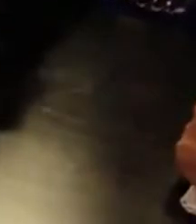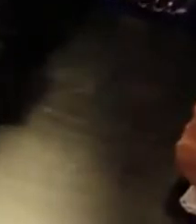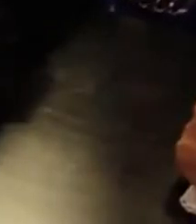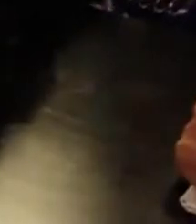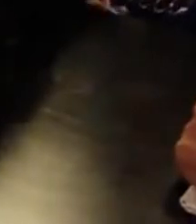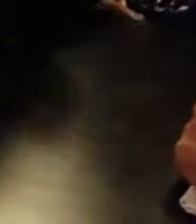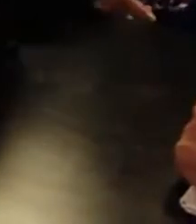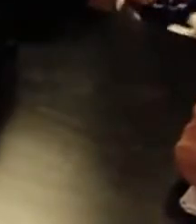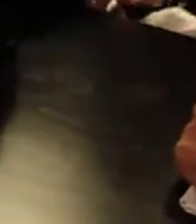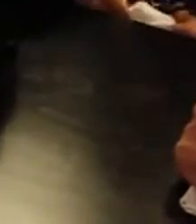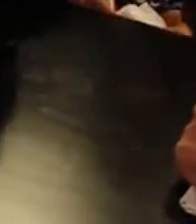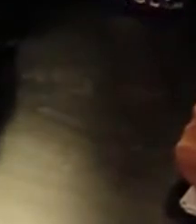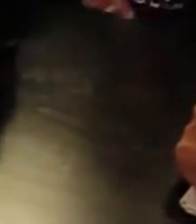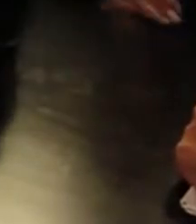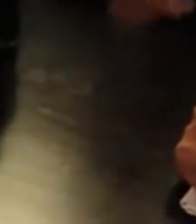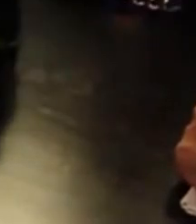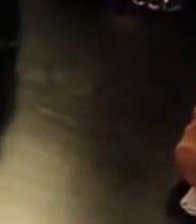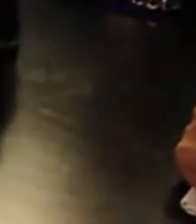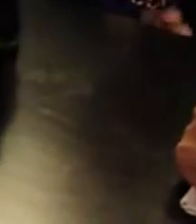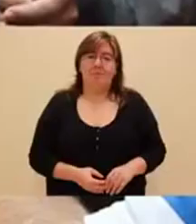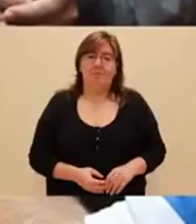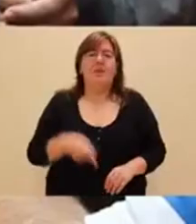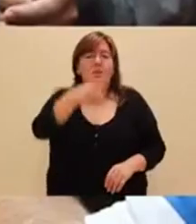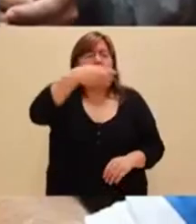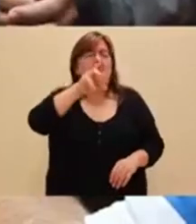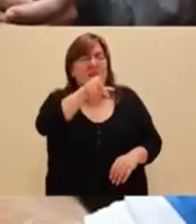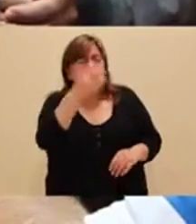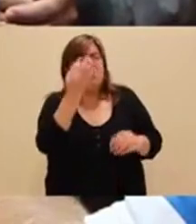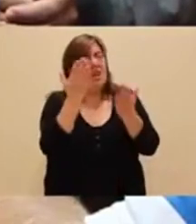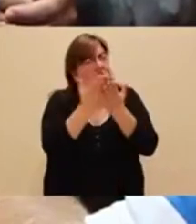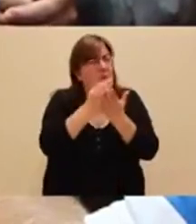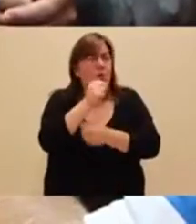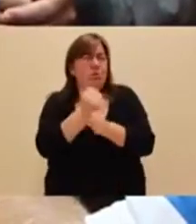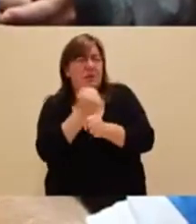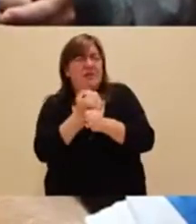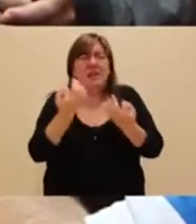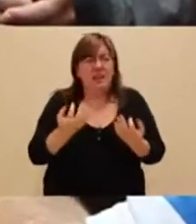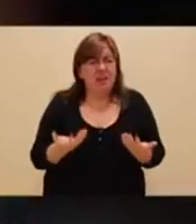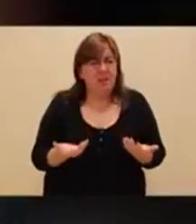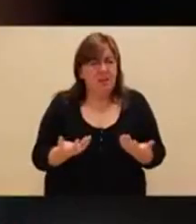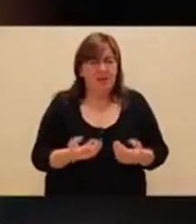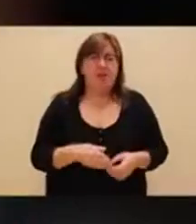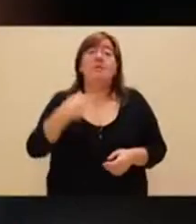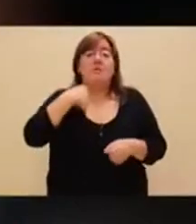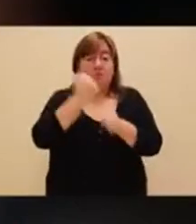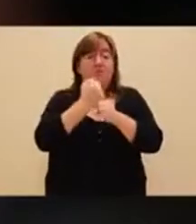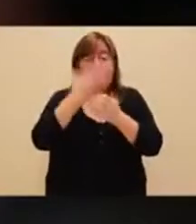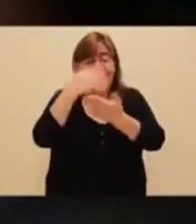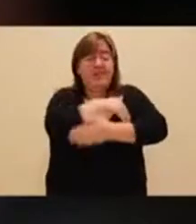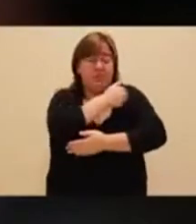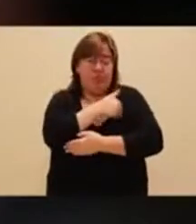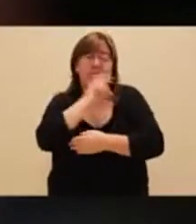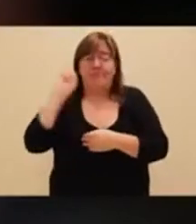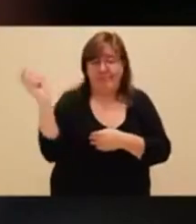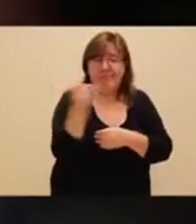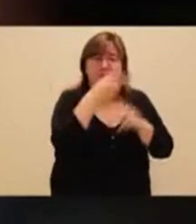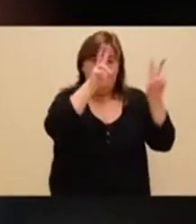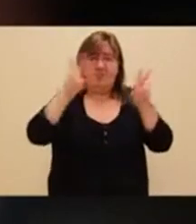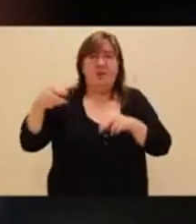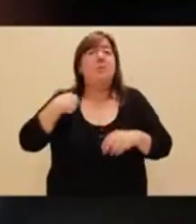Sirven algunas bebidas al nuevo grupo de amigos. ¿Y tú, Mayer, estudias o trabajas? Yo estudio diferentes cosas, pero me encantaría